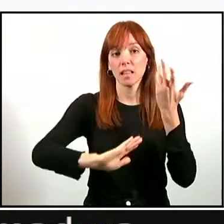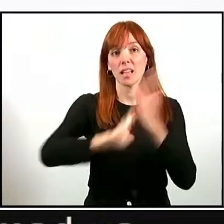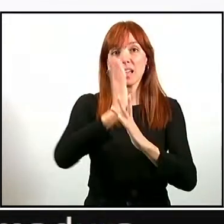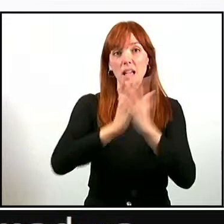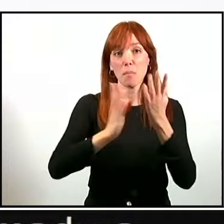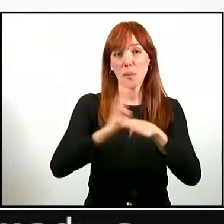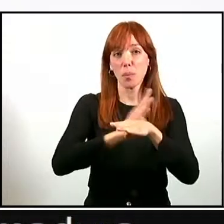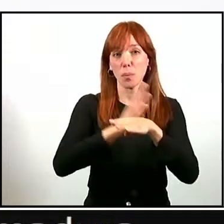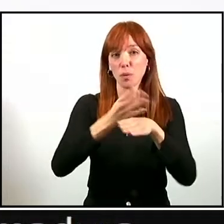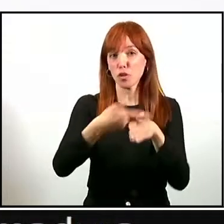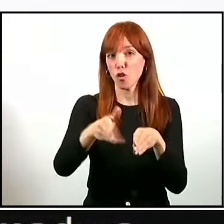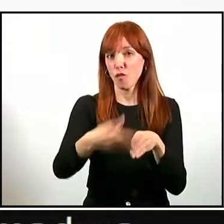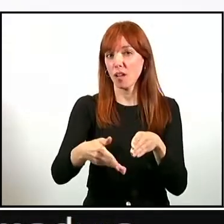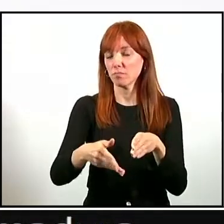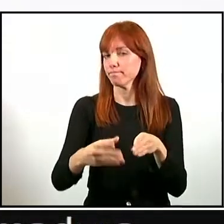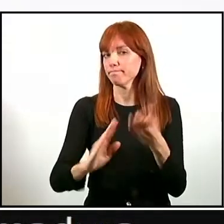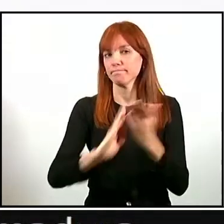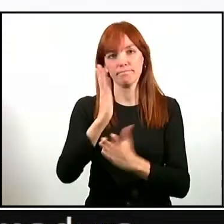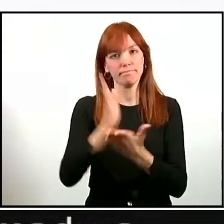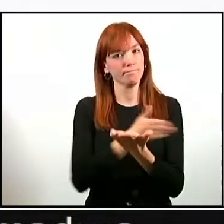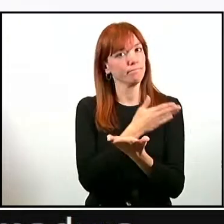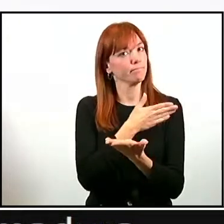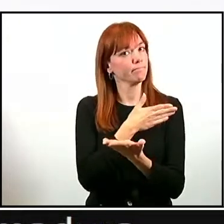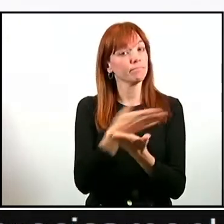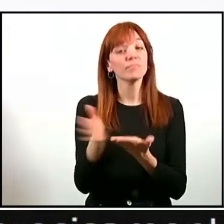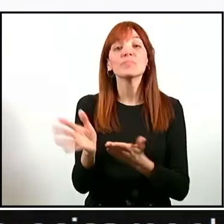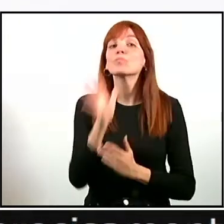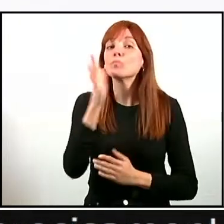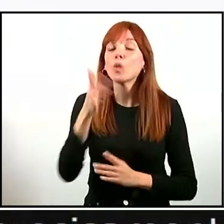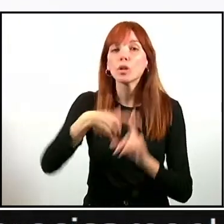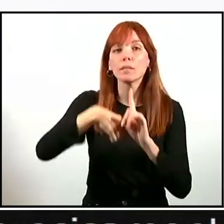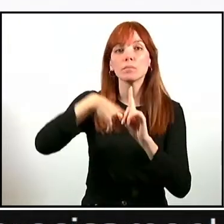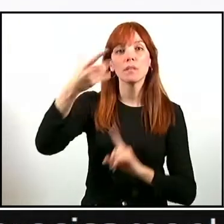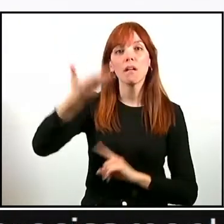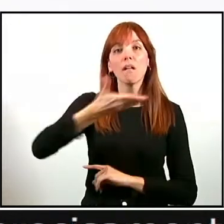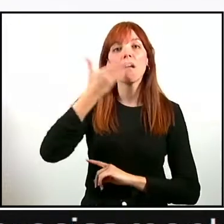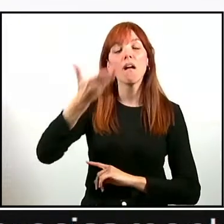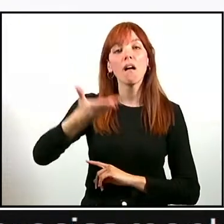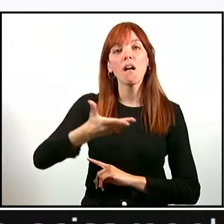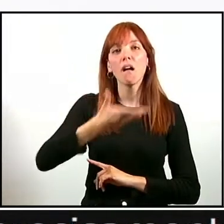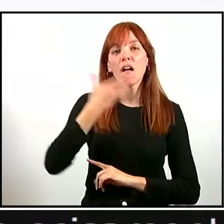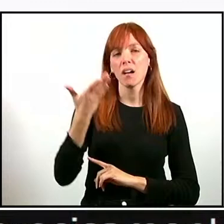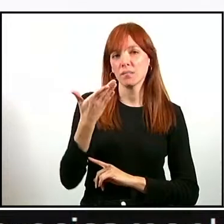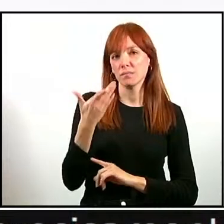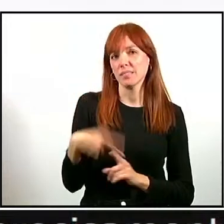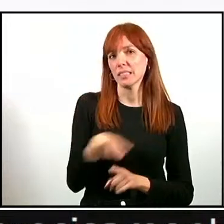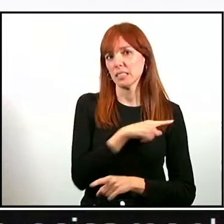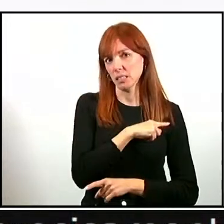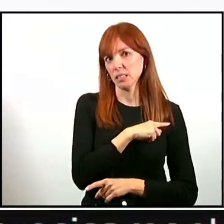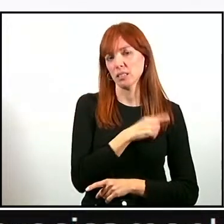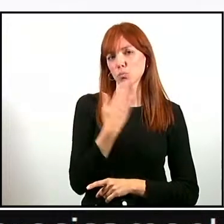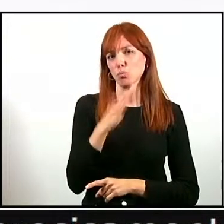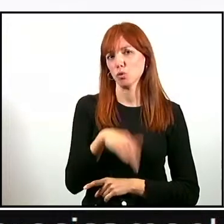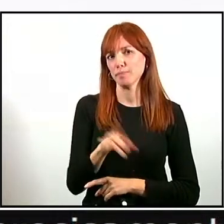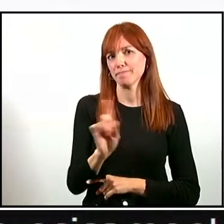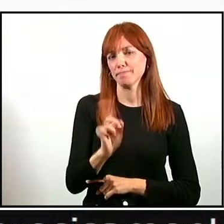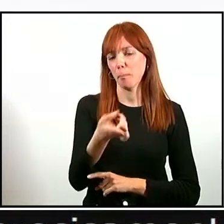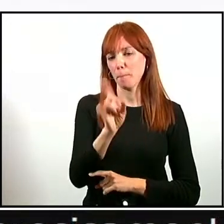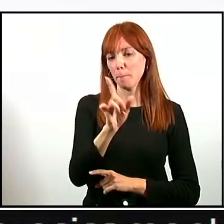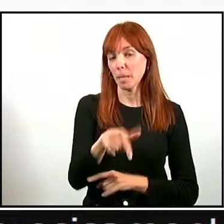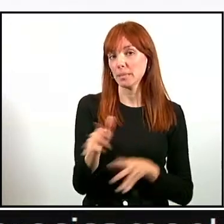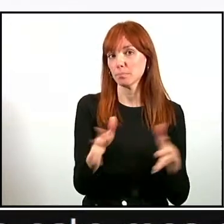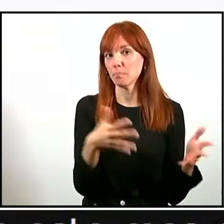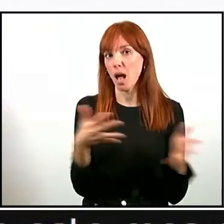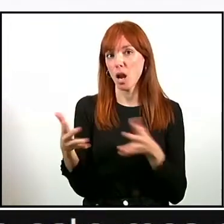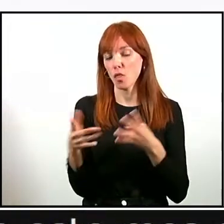rastrojos, precisamente porque tenemos unas temperaturas inusuales para este mes de